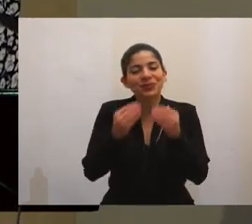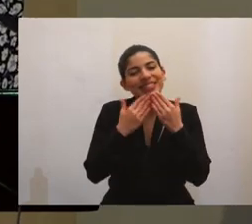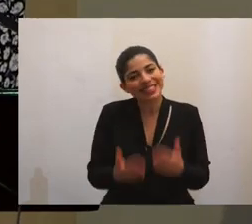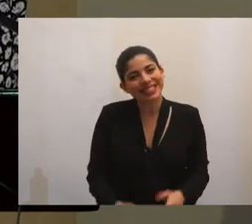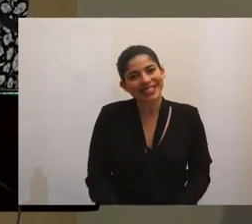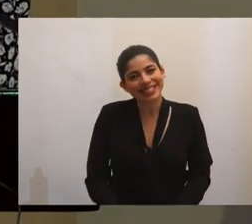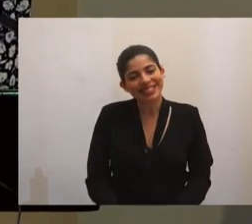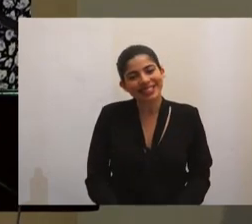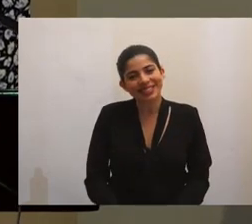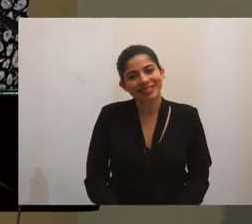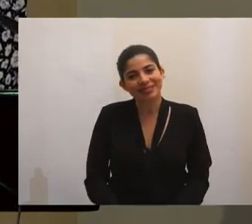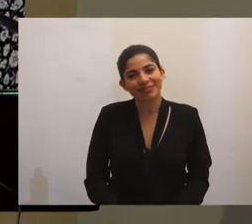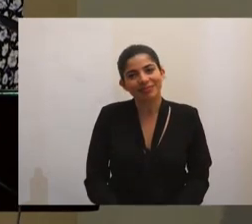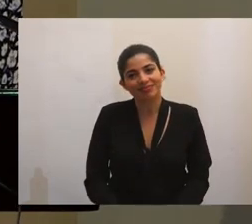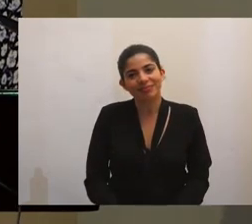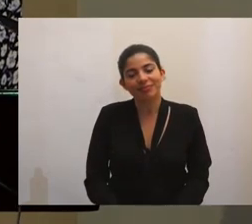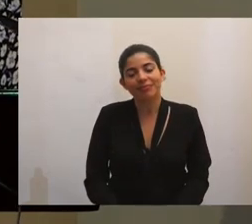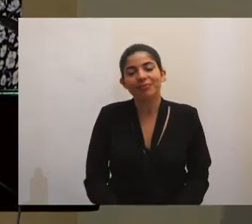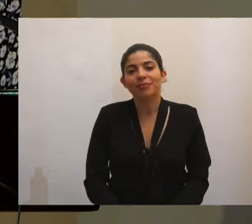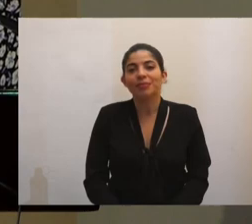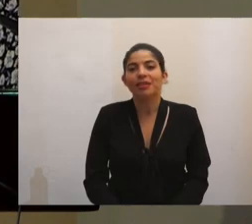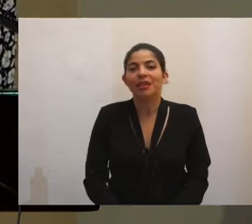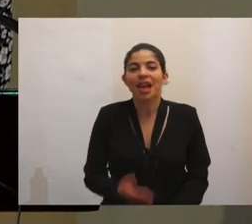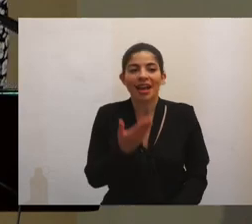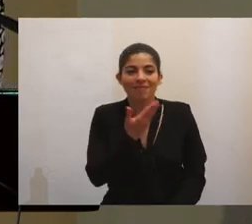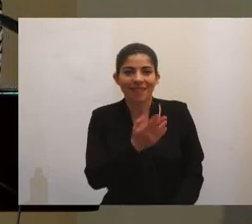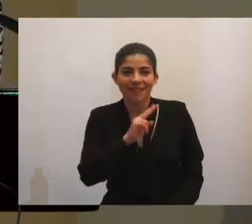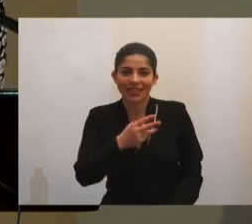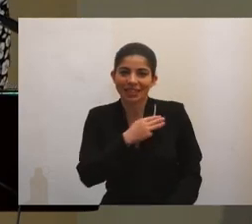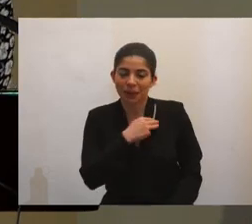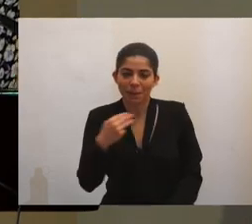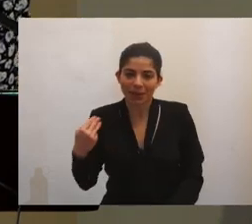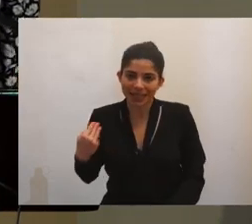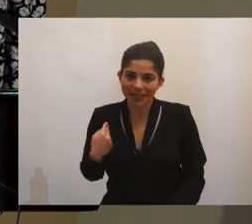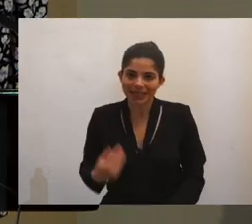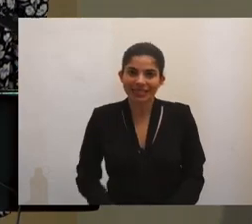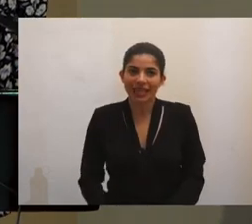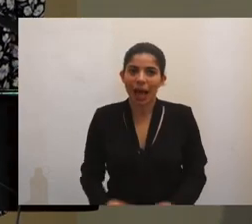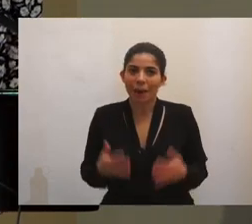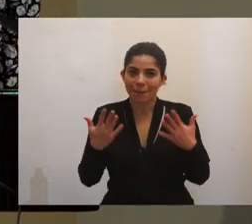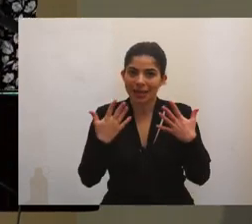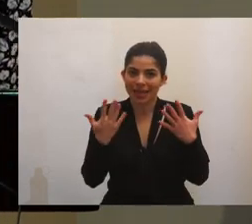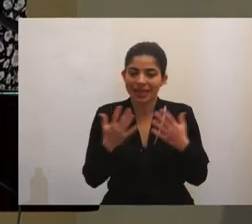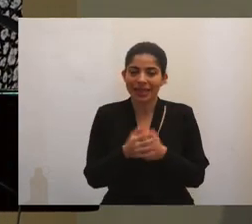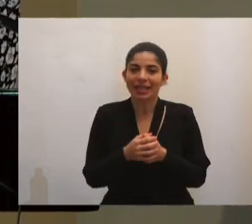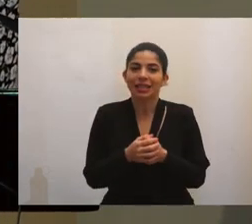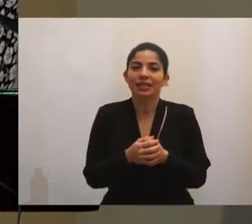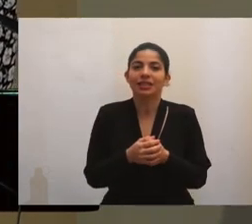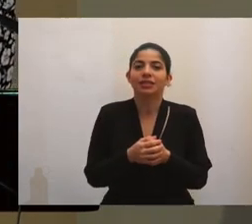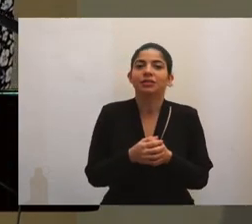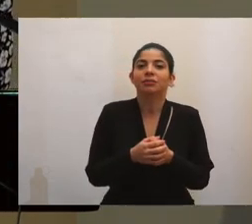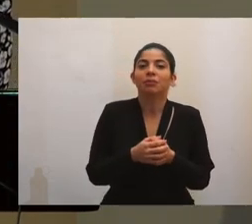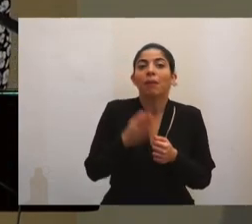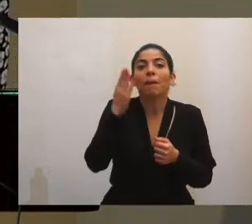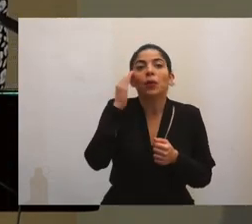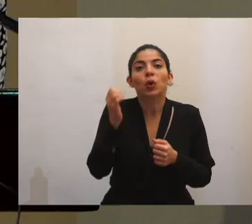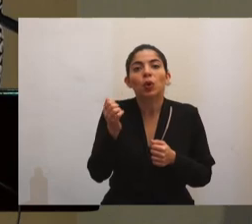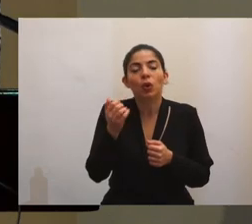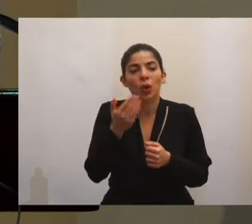Muchísimas gracias a nuestra viceministra de Ambiente por